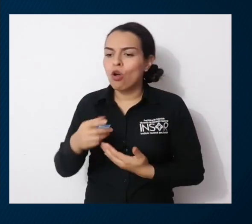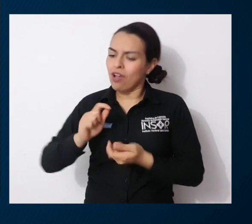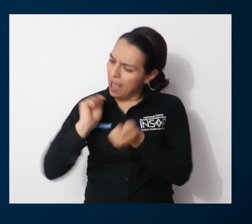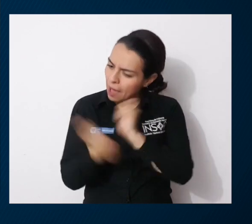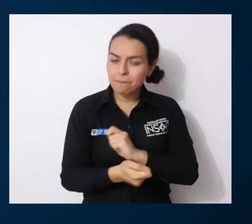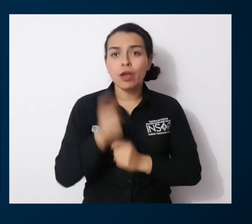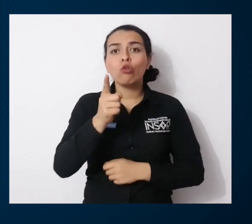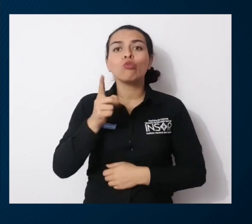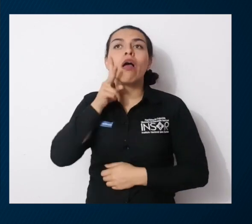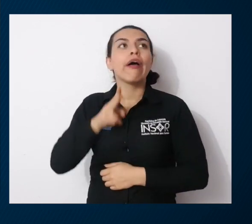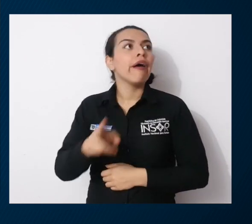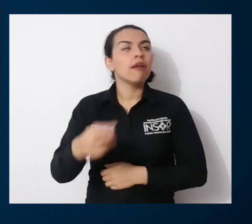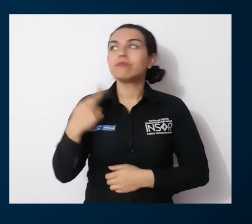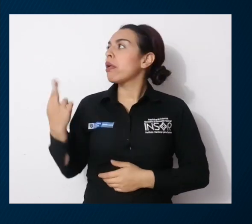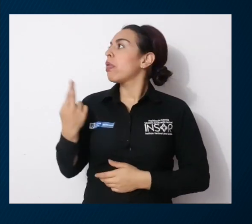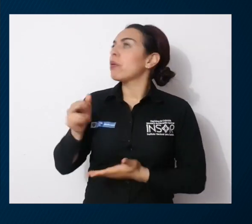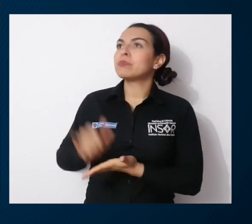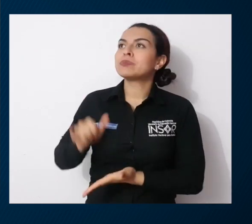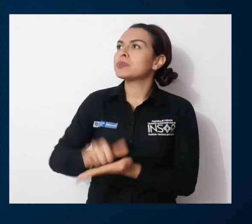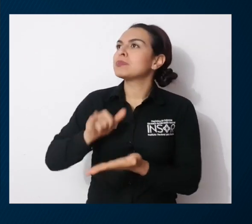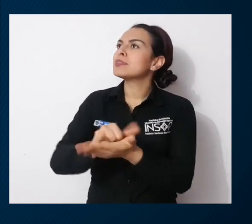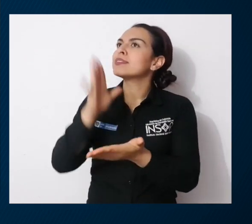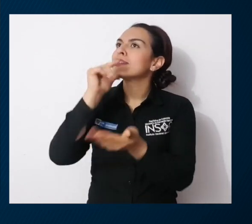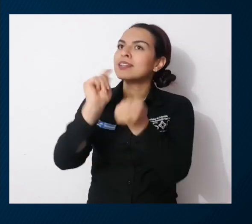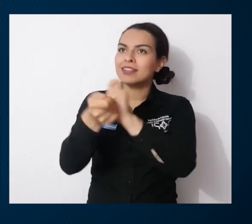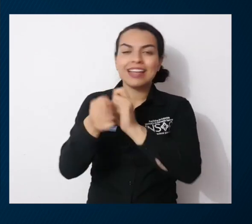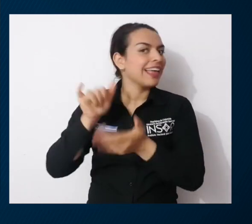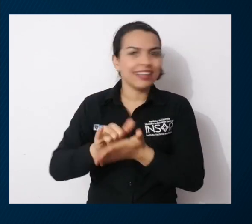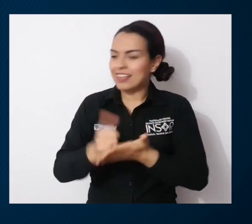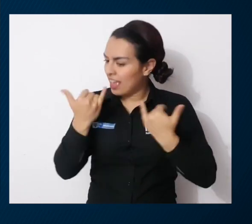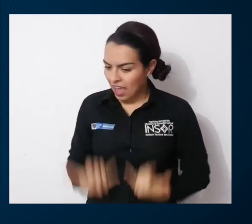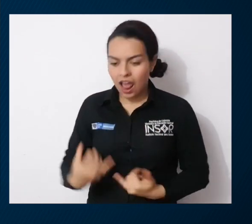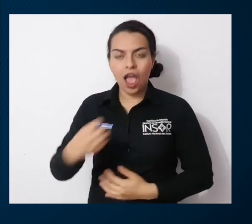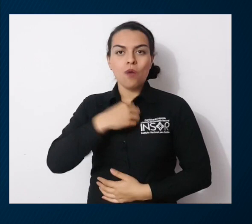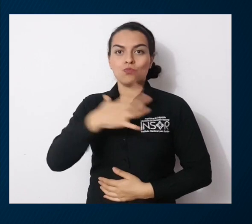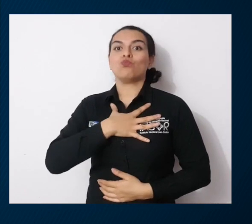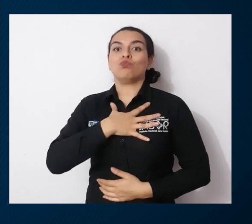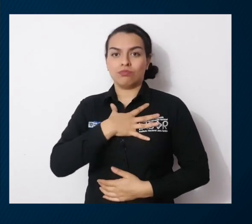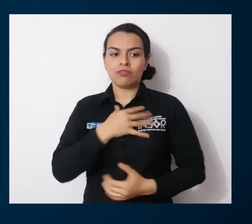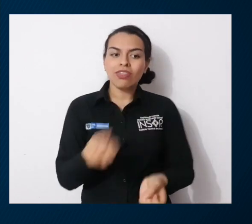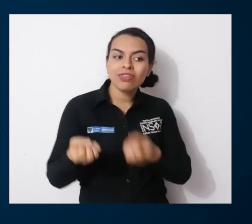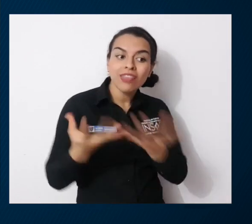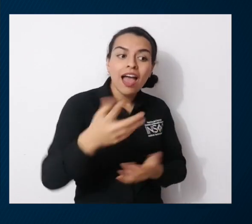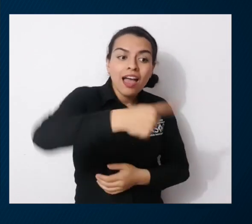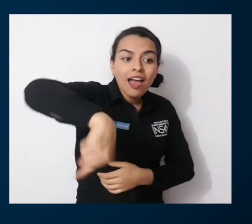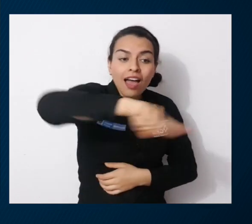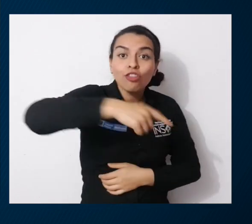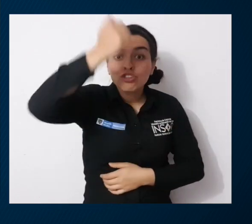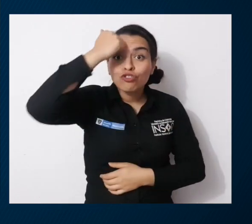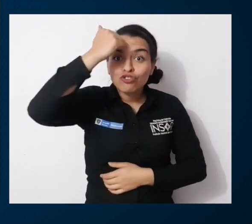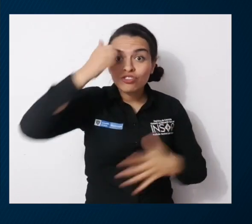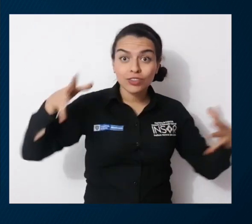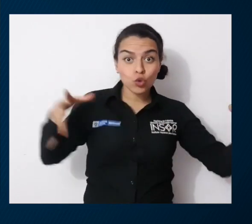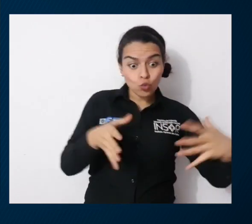repitiendo y practicando y va a seguir sucediendo de la misma manera. Creo que es la oportunidad grande para que los docentes, en el nivel gremial, en